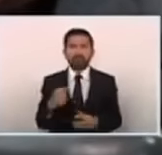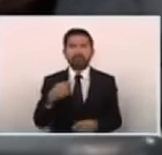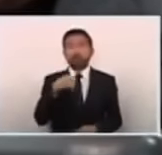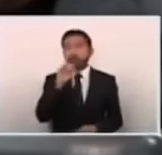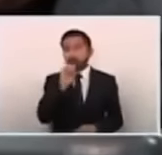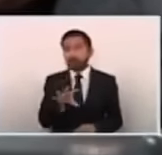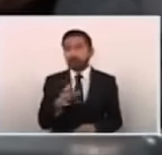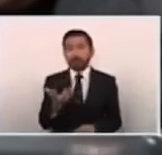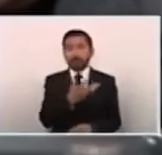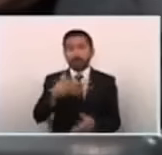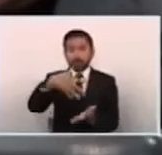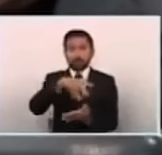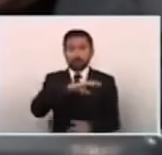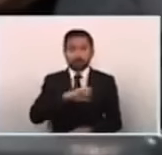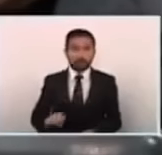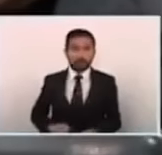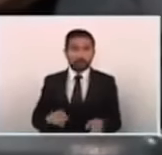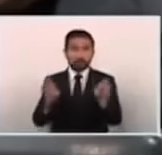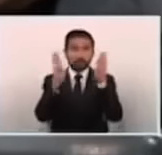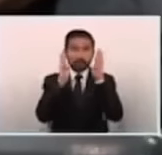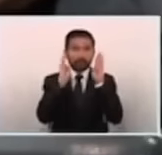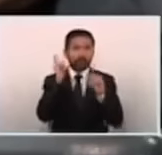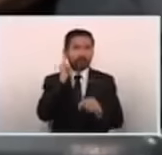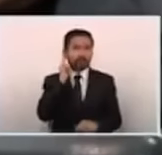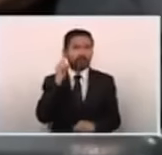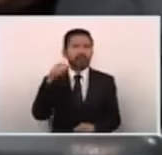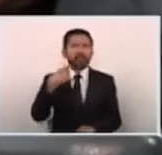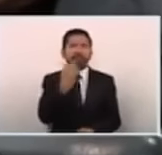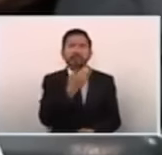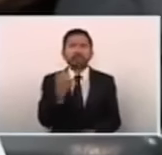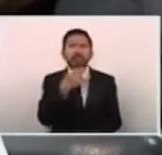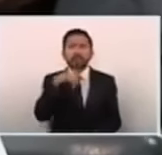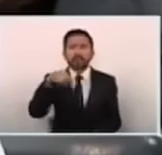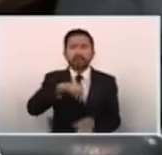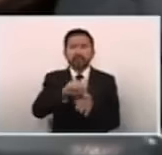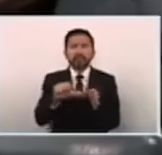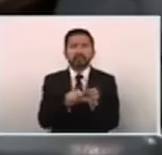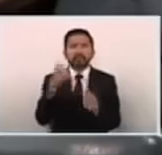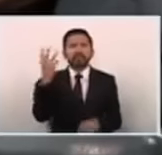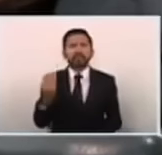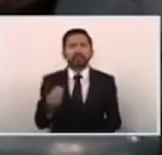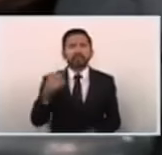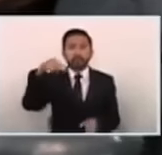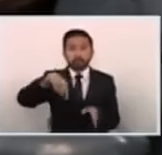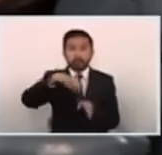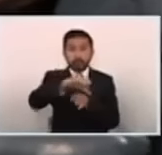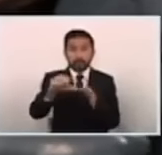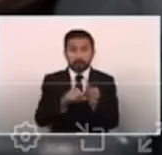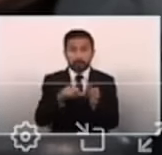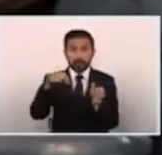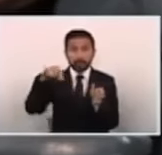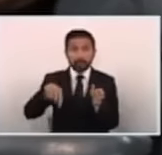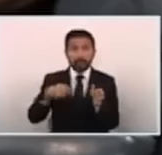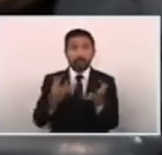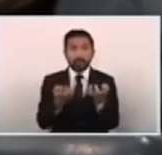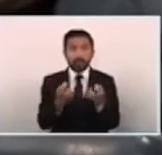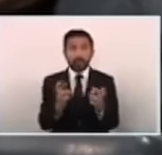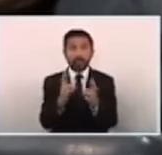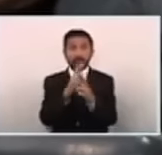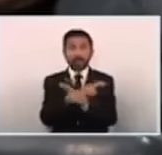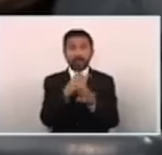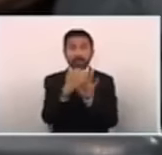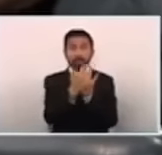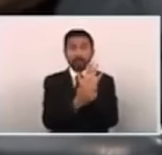quiero decirle a los salvadoreños que nos escuchan qué es lo que está pasando acá este día. Esta Asamblea Legislativa este día quiere reformar